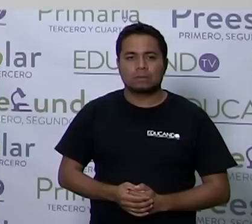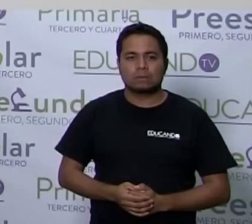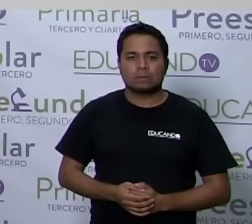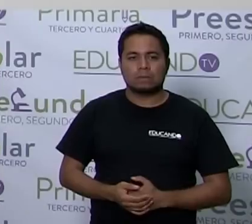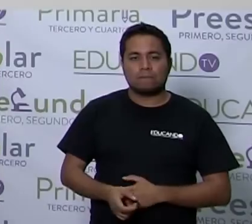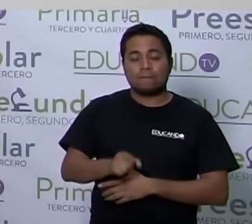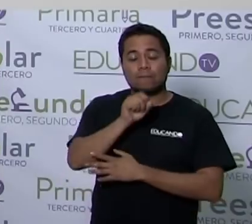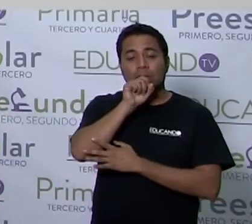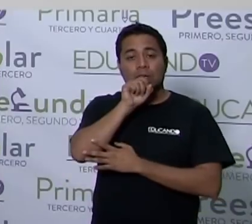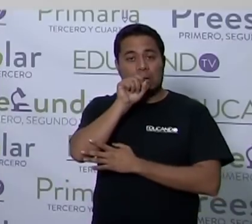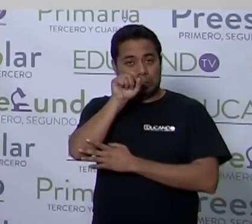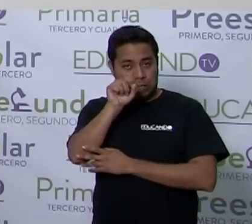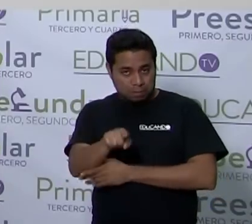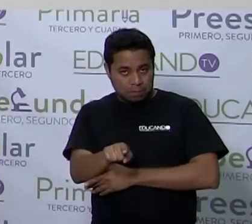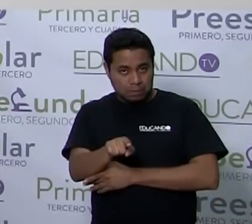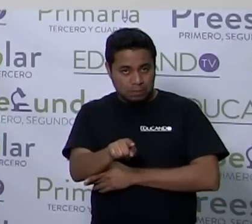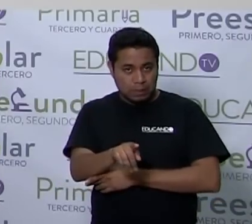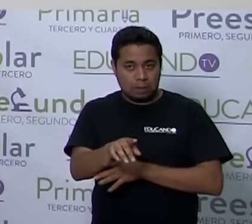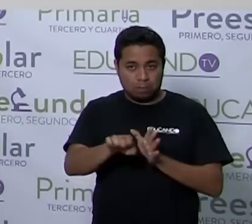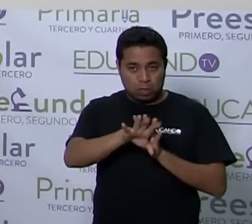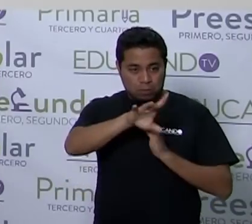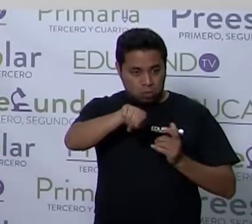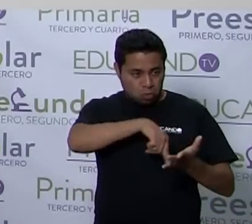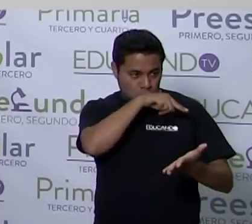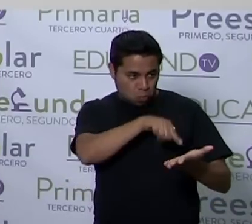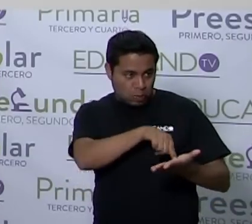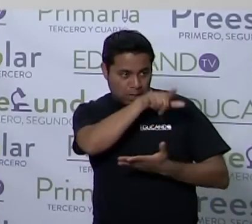también caracterizan lugares.